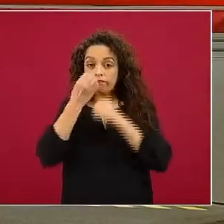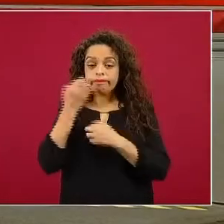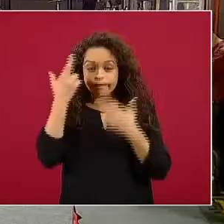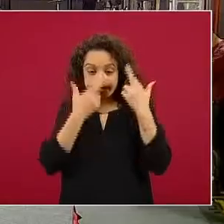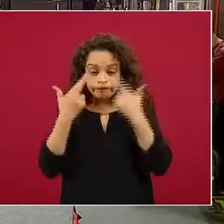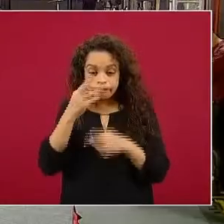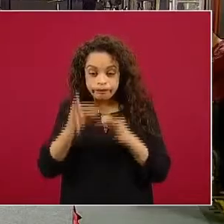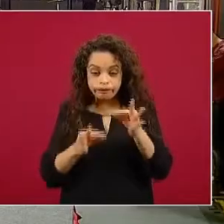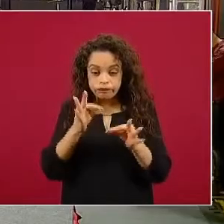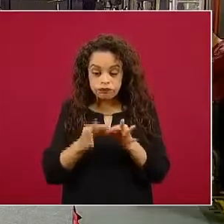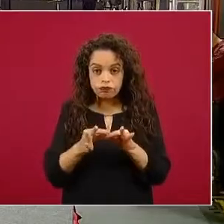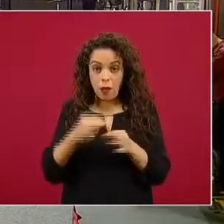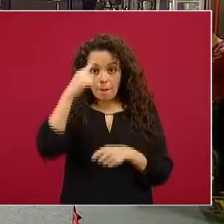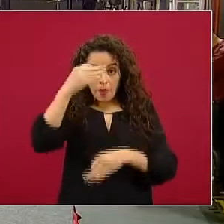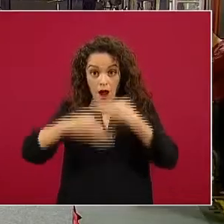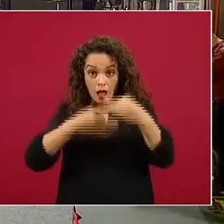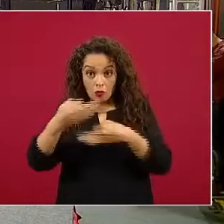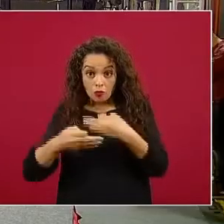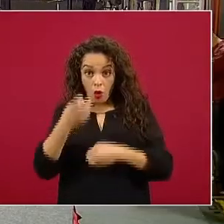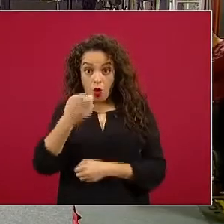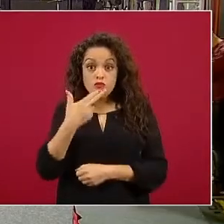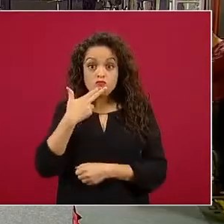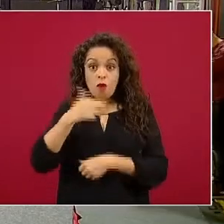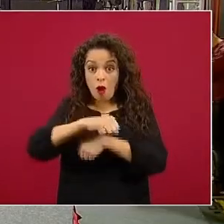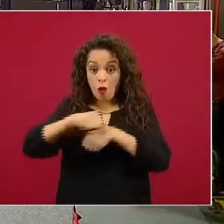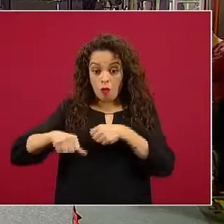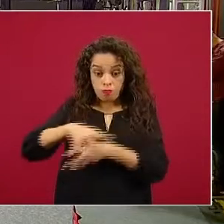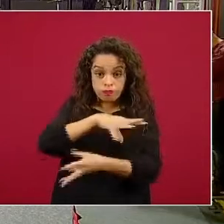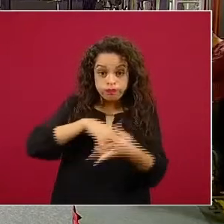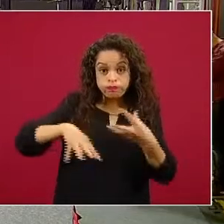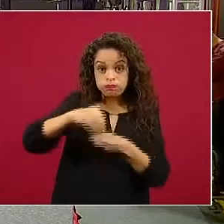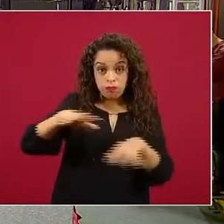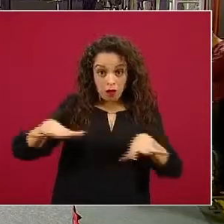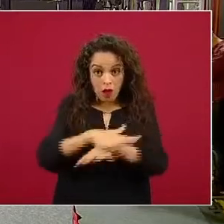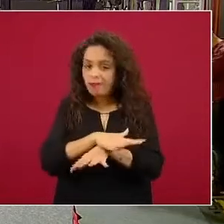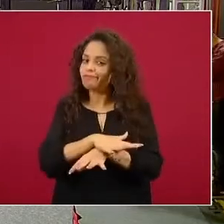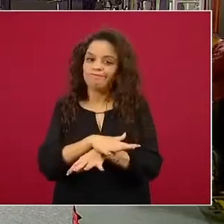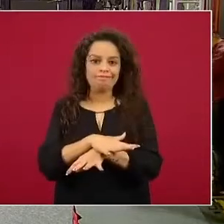Muchas gracias. Liliana Noble, Pulso Saludable.